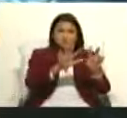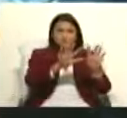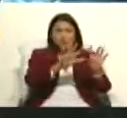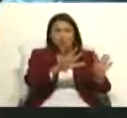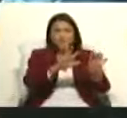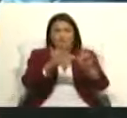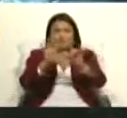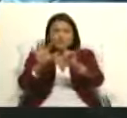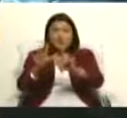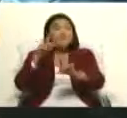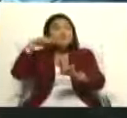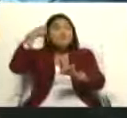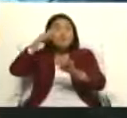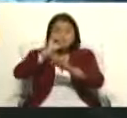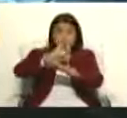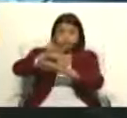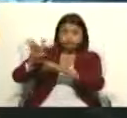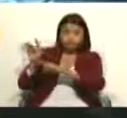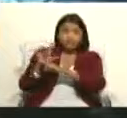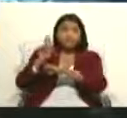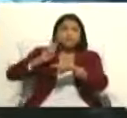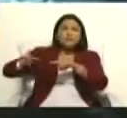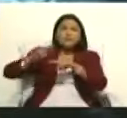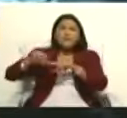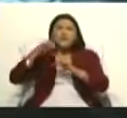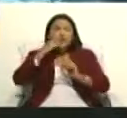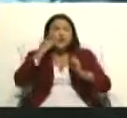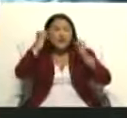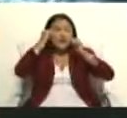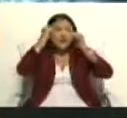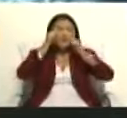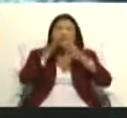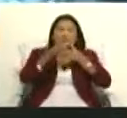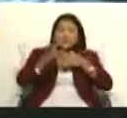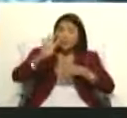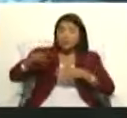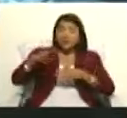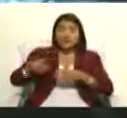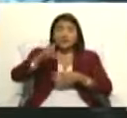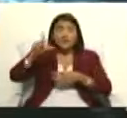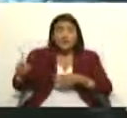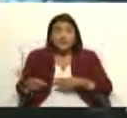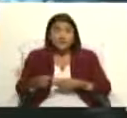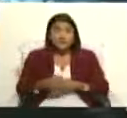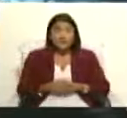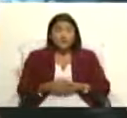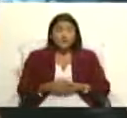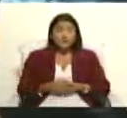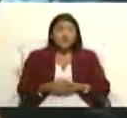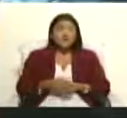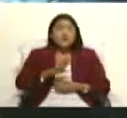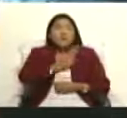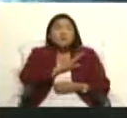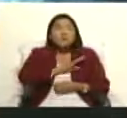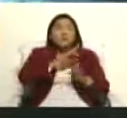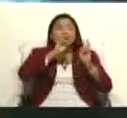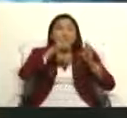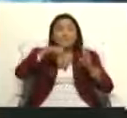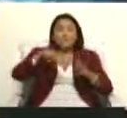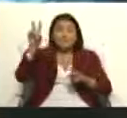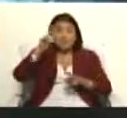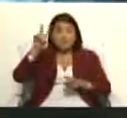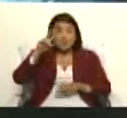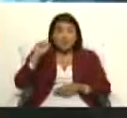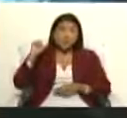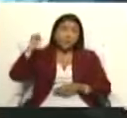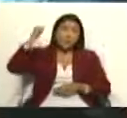96 unos niños en las calles reclamando nuestra guayana sequa la guayana sequa es un asunto de los venezolanos y de las venezolanas